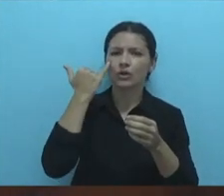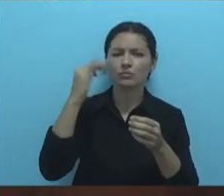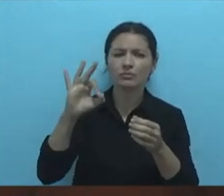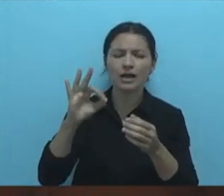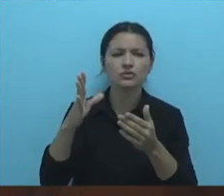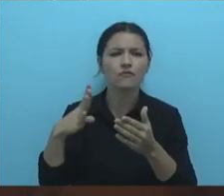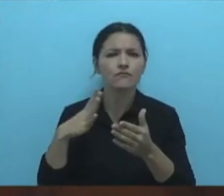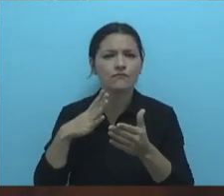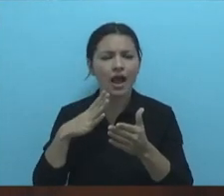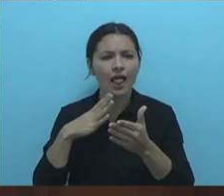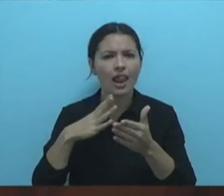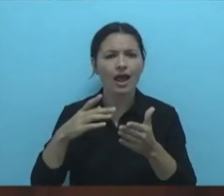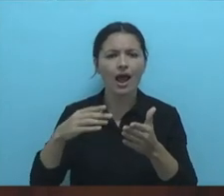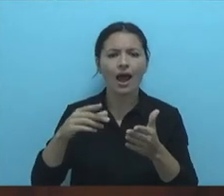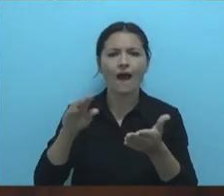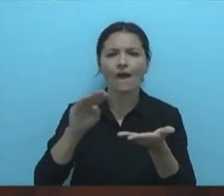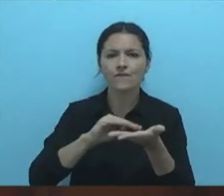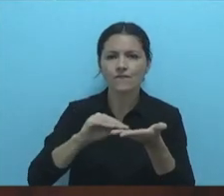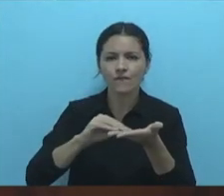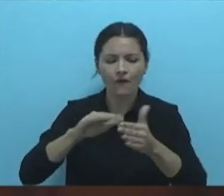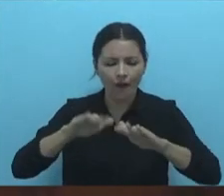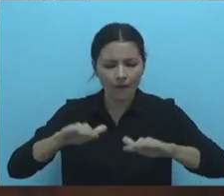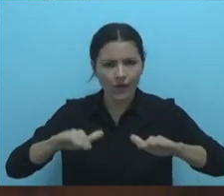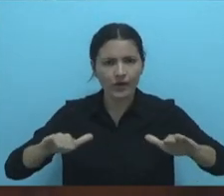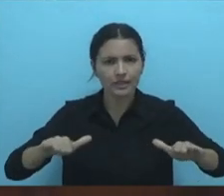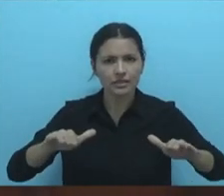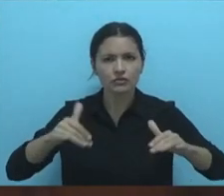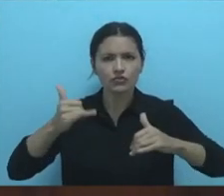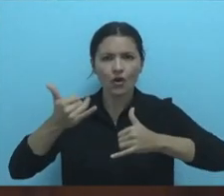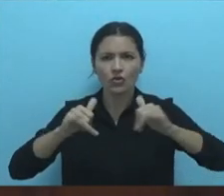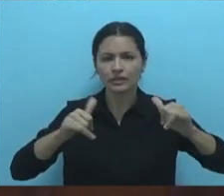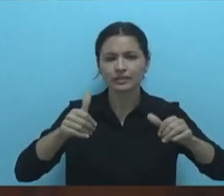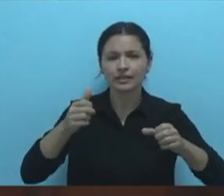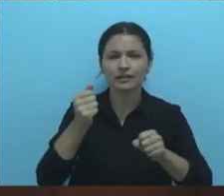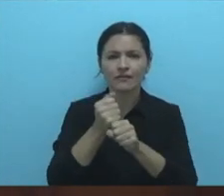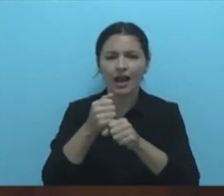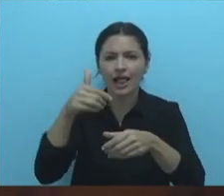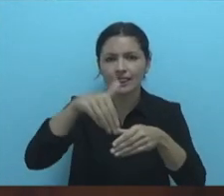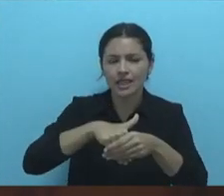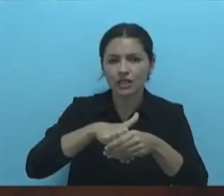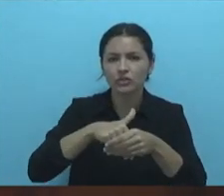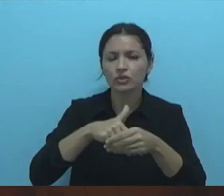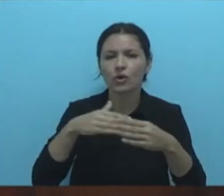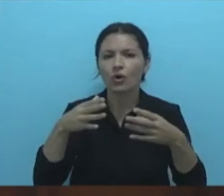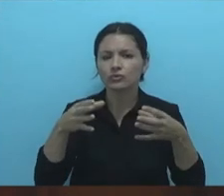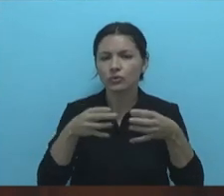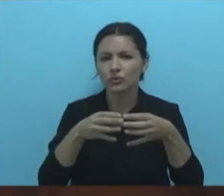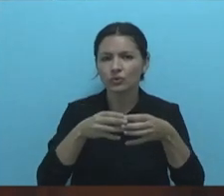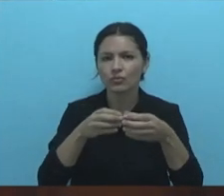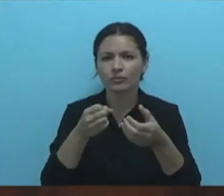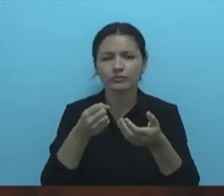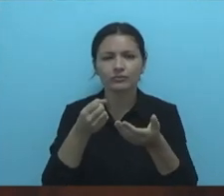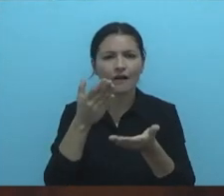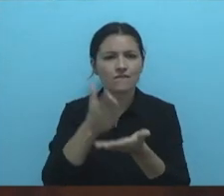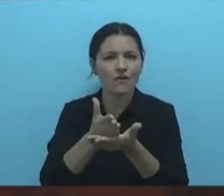defensor defensora de niñas niños y adolescentes que funciona dentro del órbita de la defensoría del pueblo de la provincia de Santa Fe y que